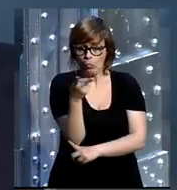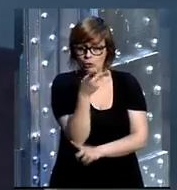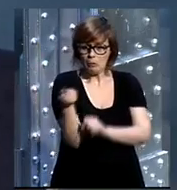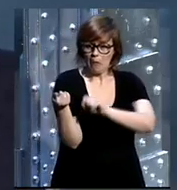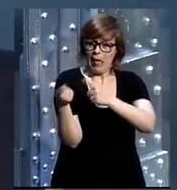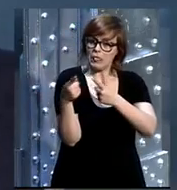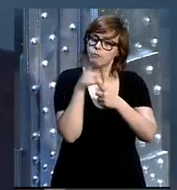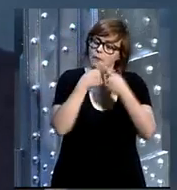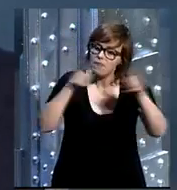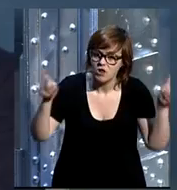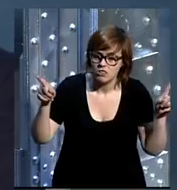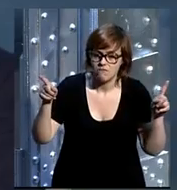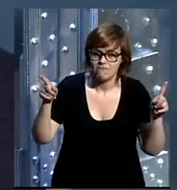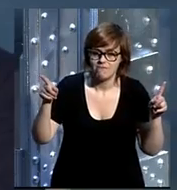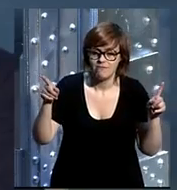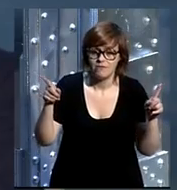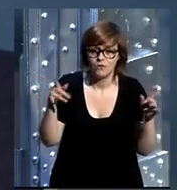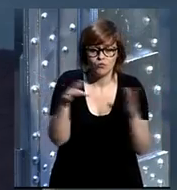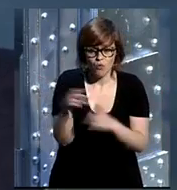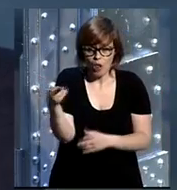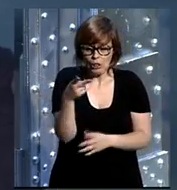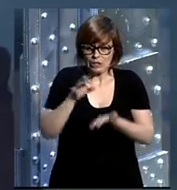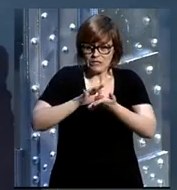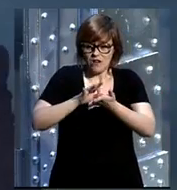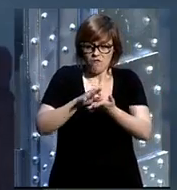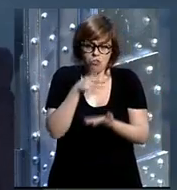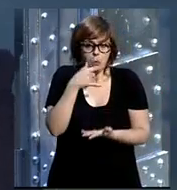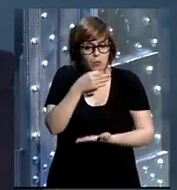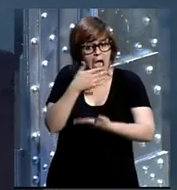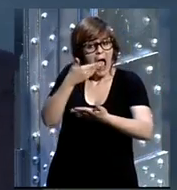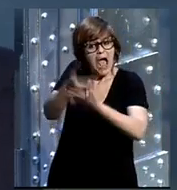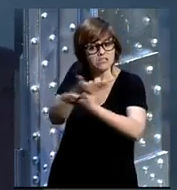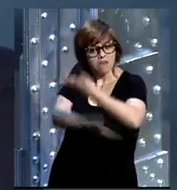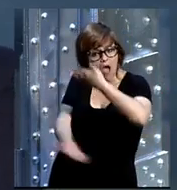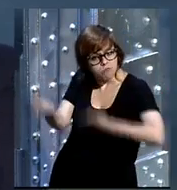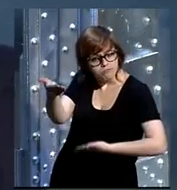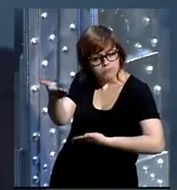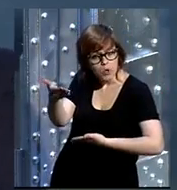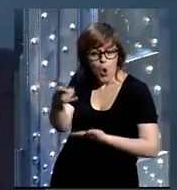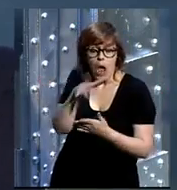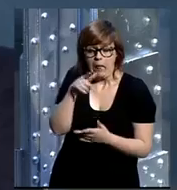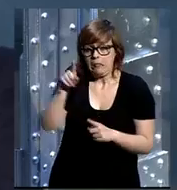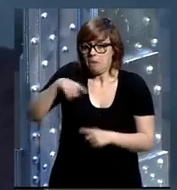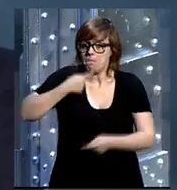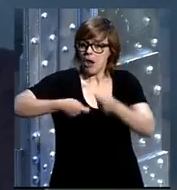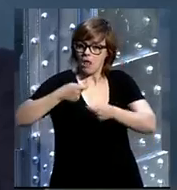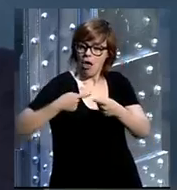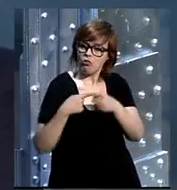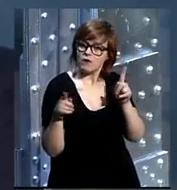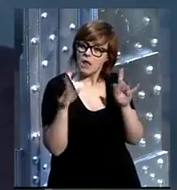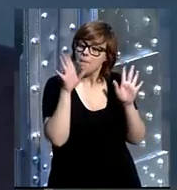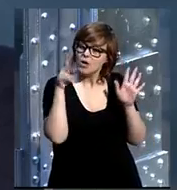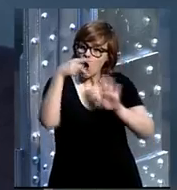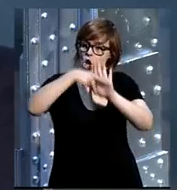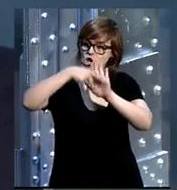que son perfectamente idénticos o compatibles o competidores en el mercado como servicios, y en cambio están